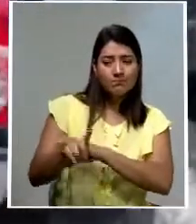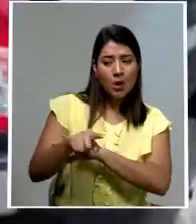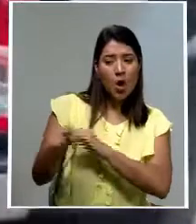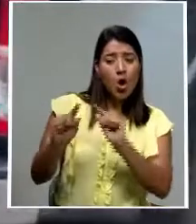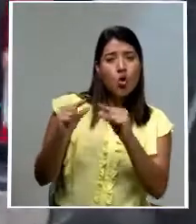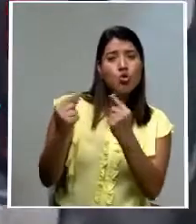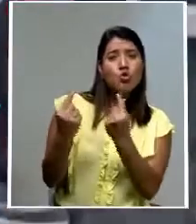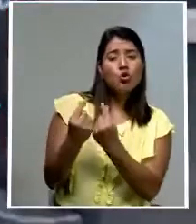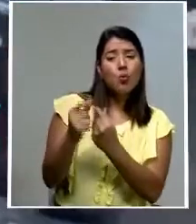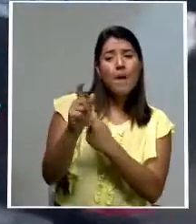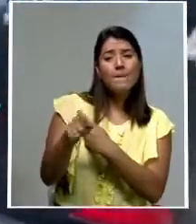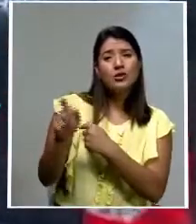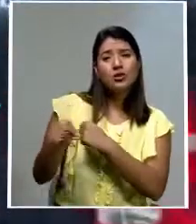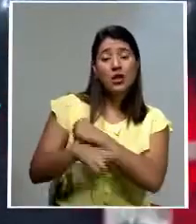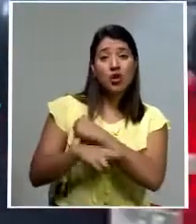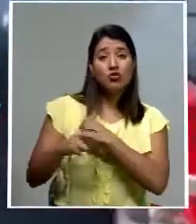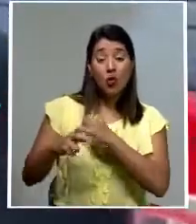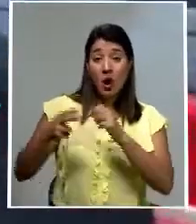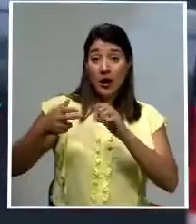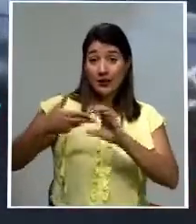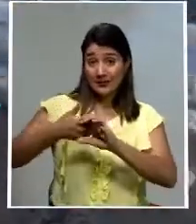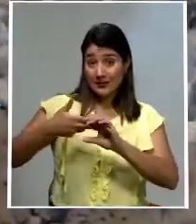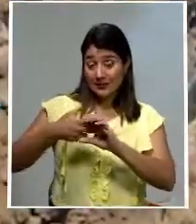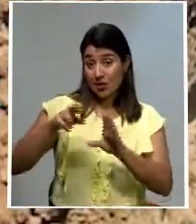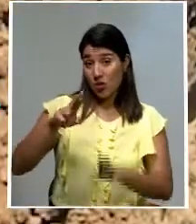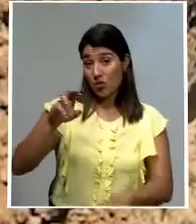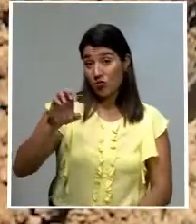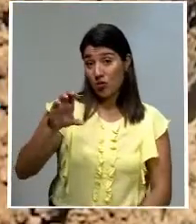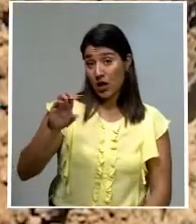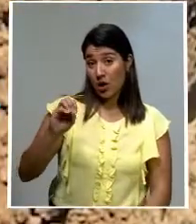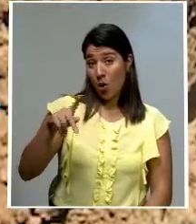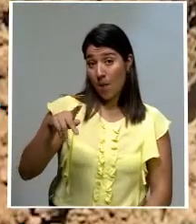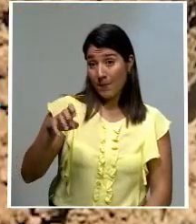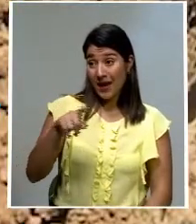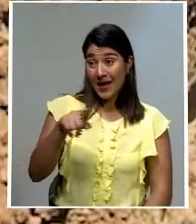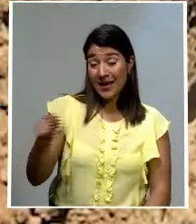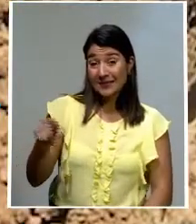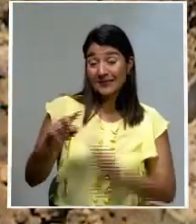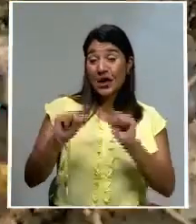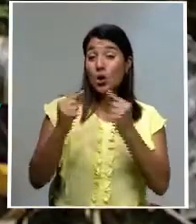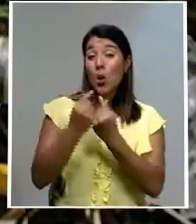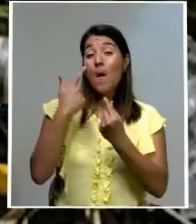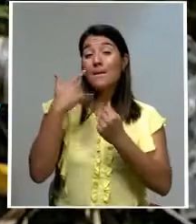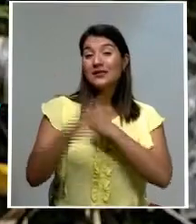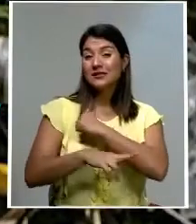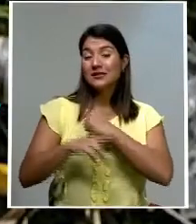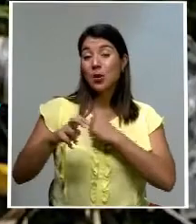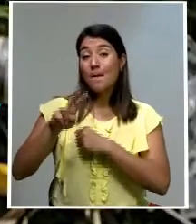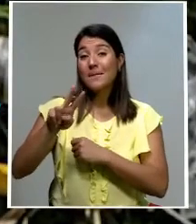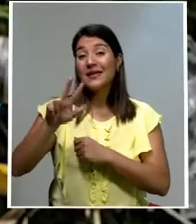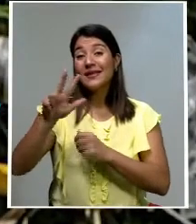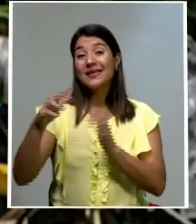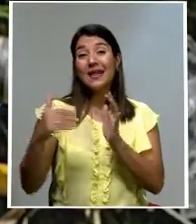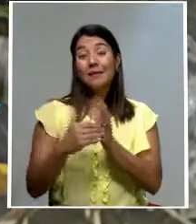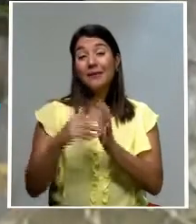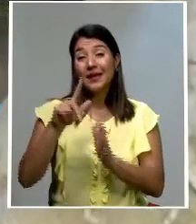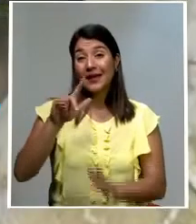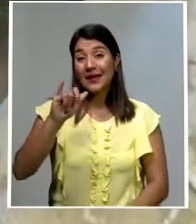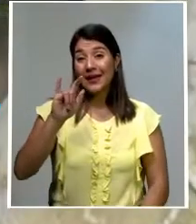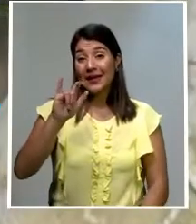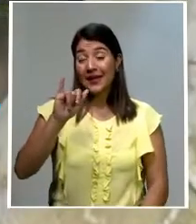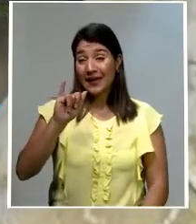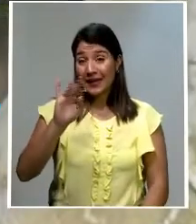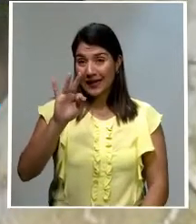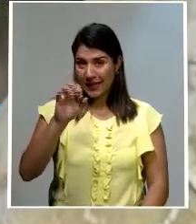del combustible de Recope. De acuerdo con la investigación, este grupo logró sustraer aproximadamente 23.000 litros de combustible entre enero